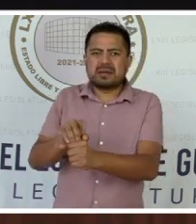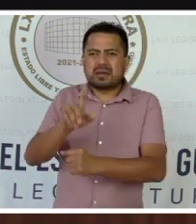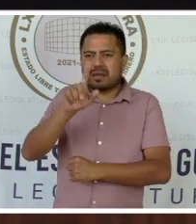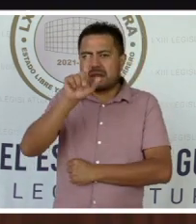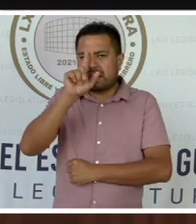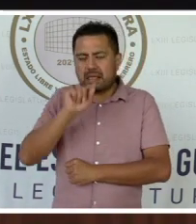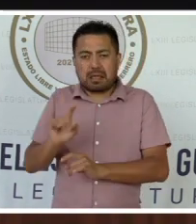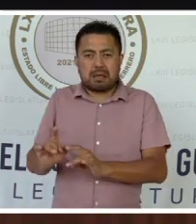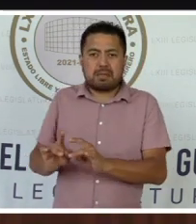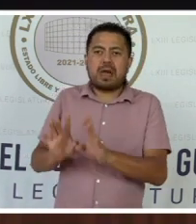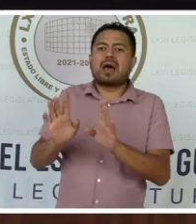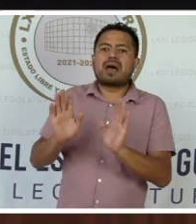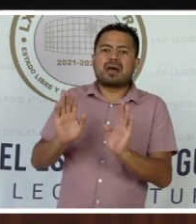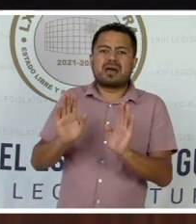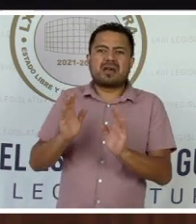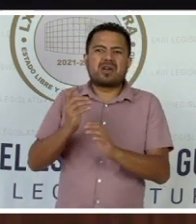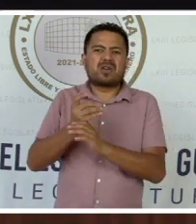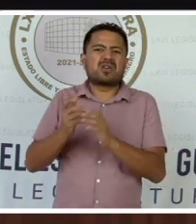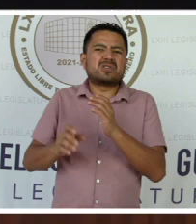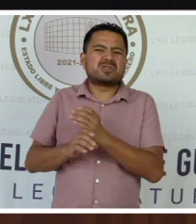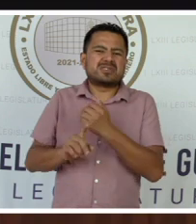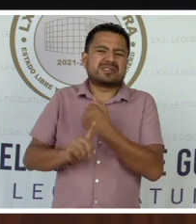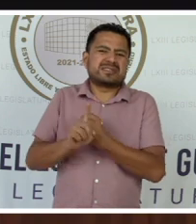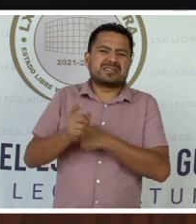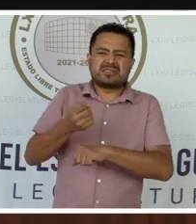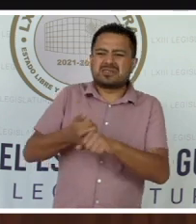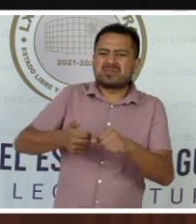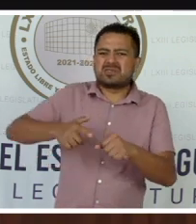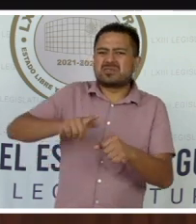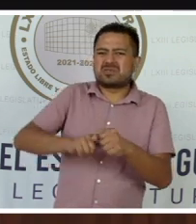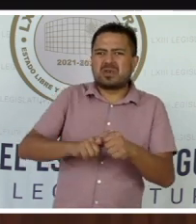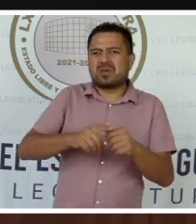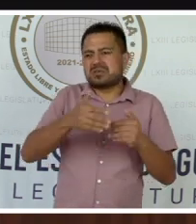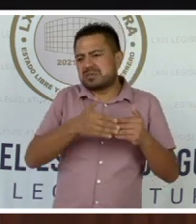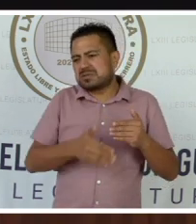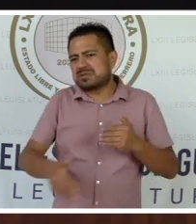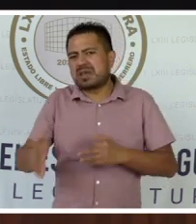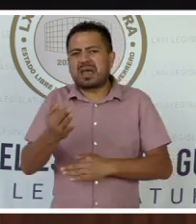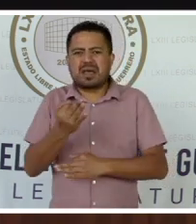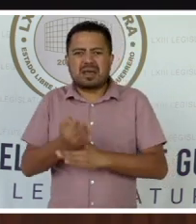incidir en los fenómenos sociales en curso